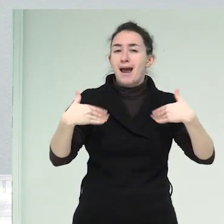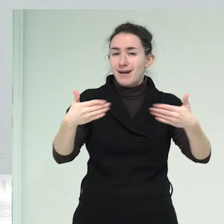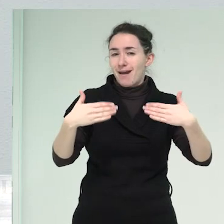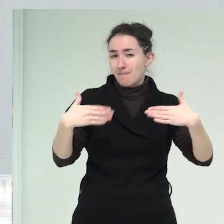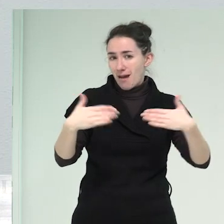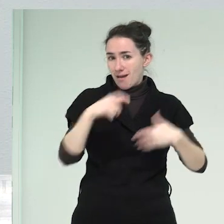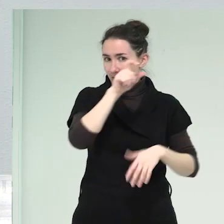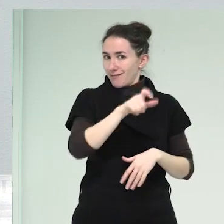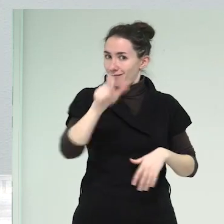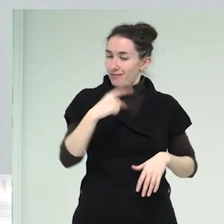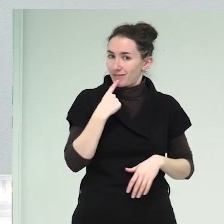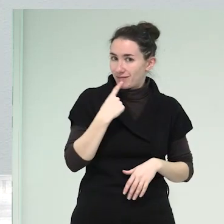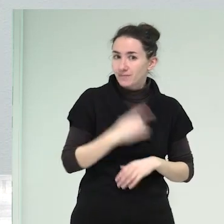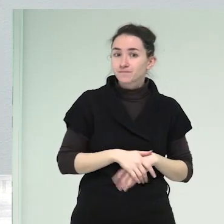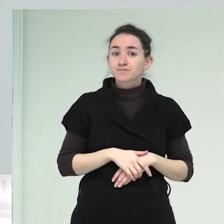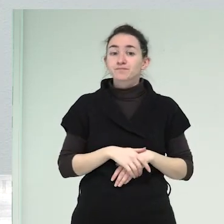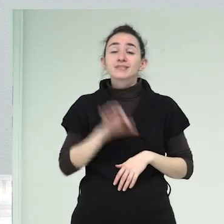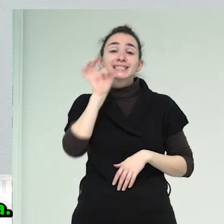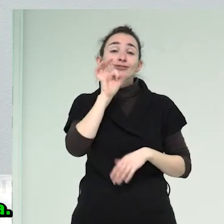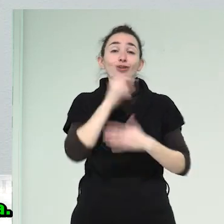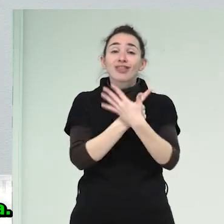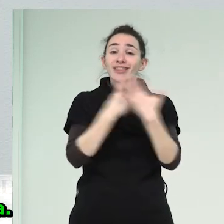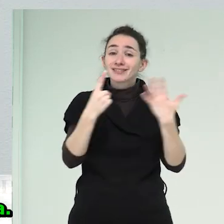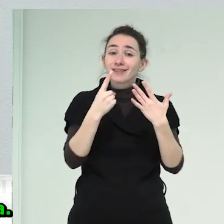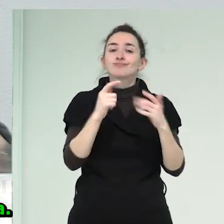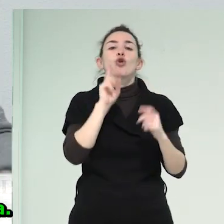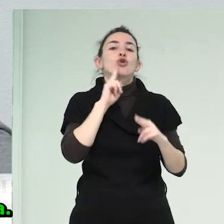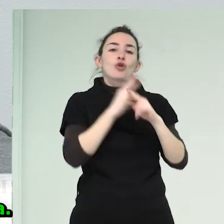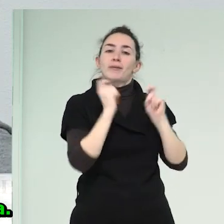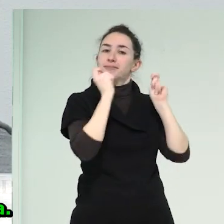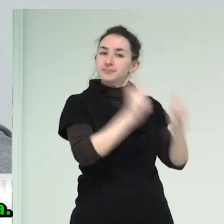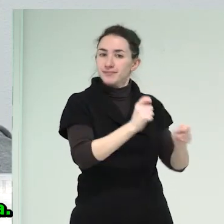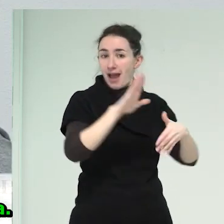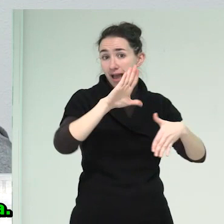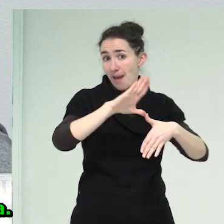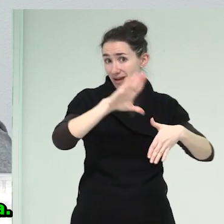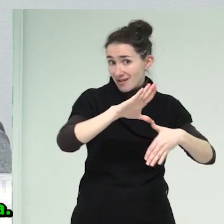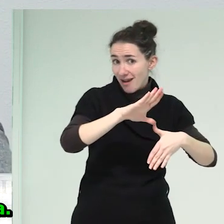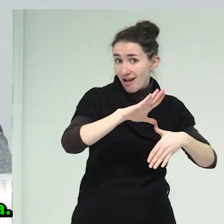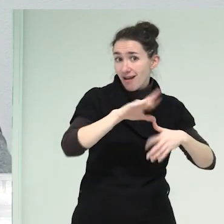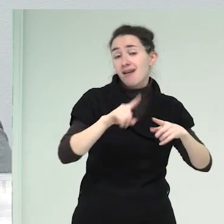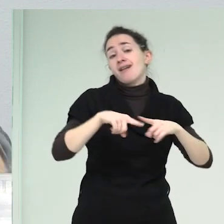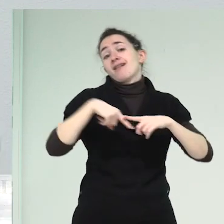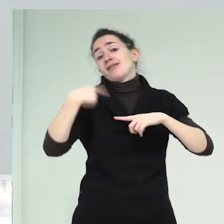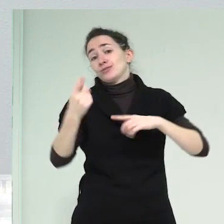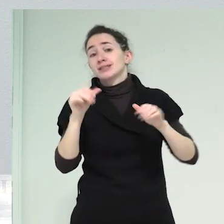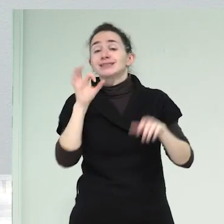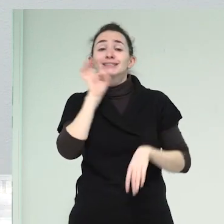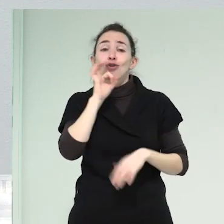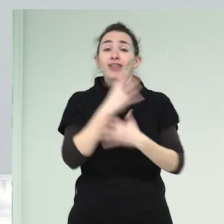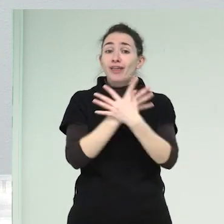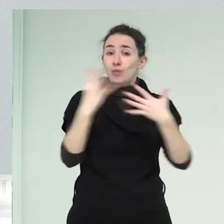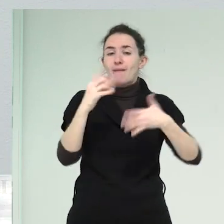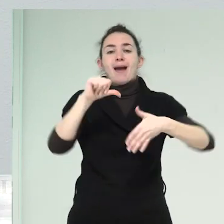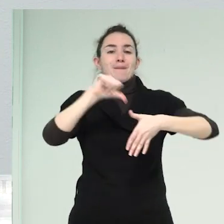siglo XVI, esos pueblos pasaron a ser América y en el siglo XIX fueron América Latina. También